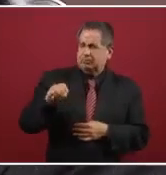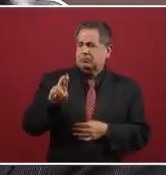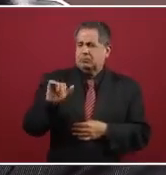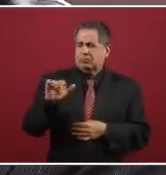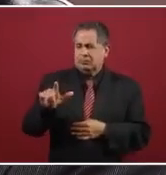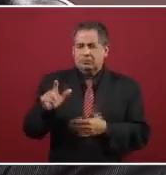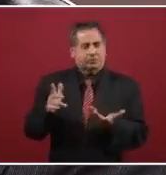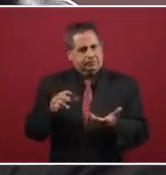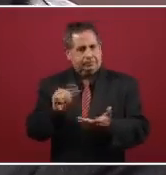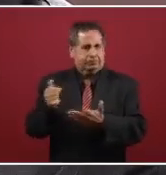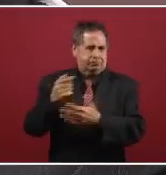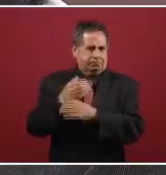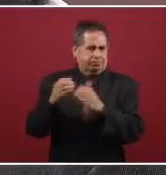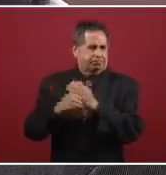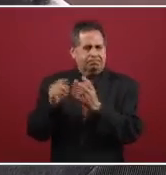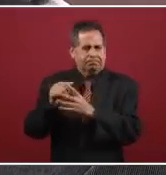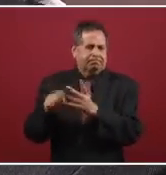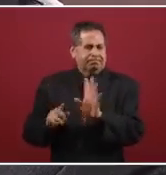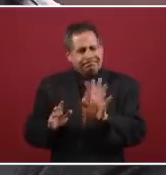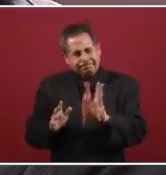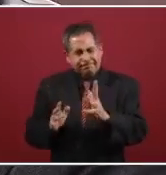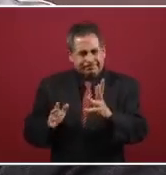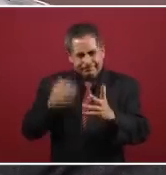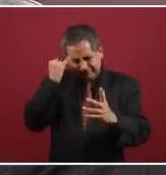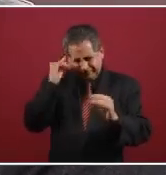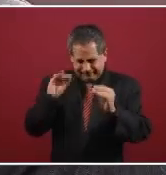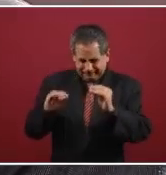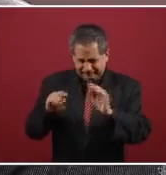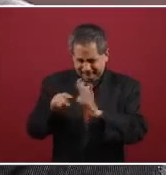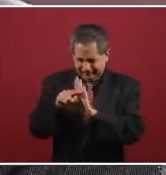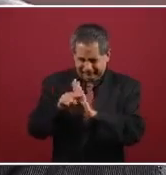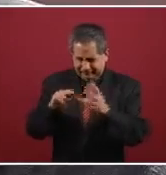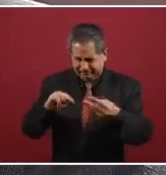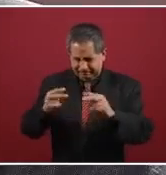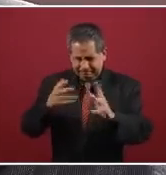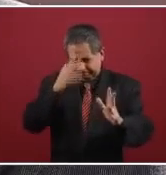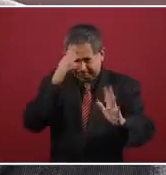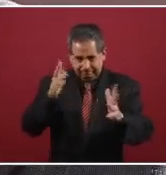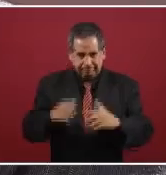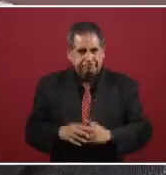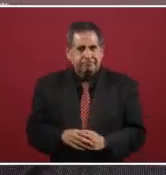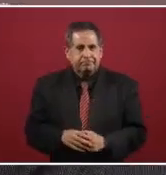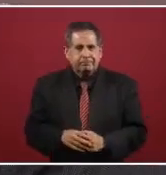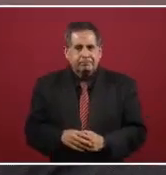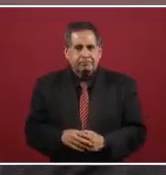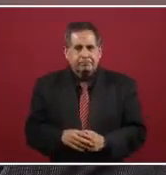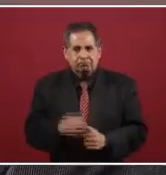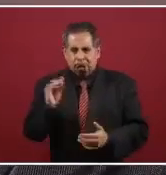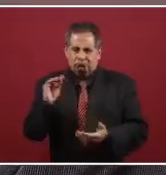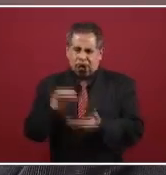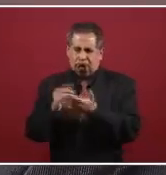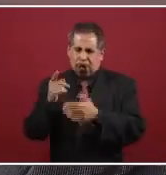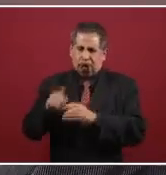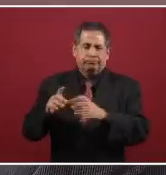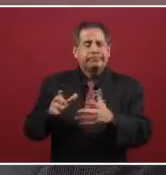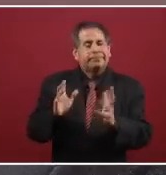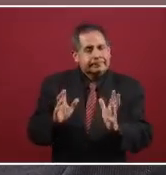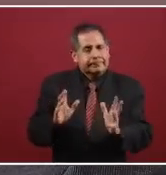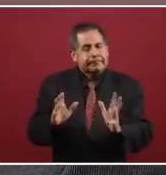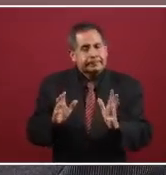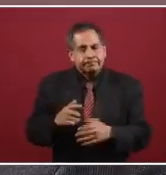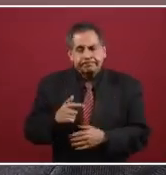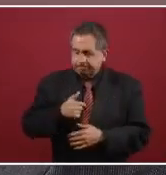Ese es otro asunto, pero eso es ponerlo en negativo. Es más en positivo lo que estamos